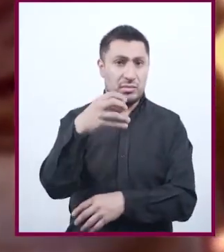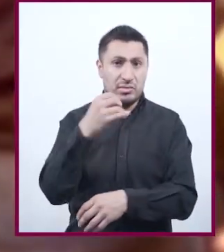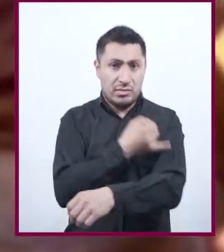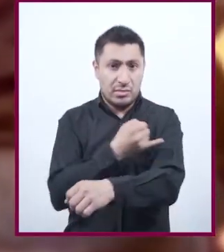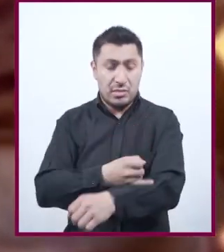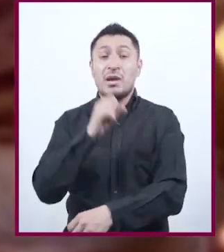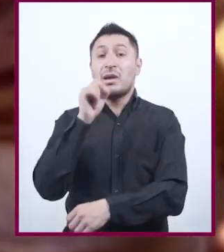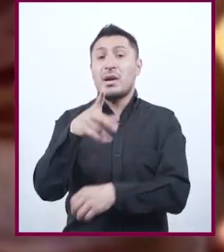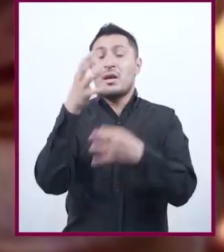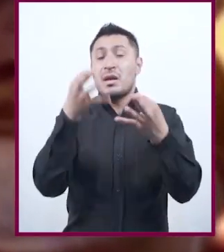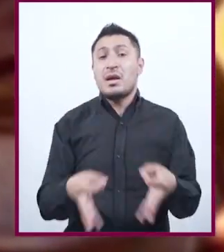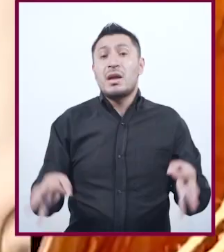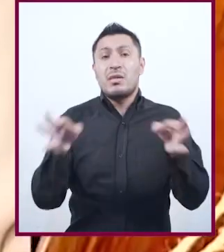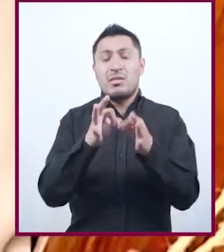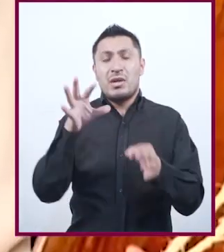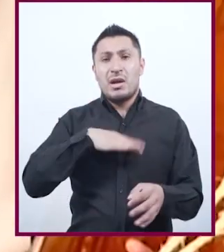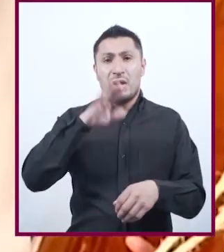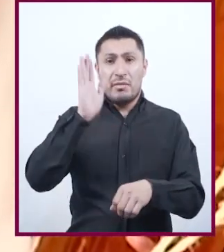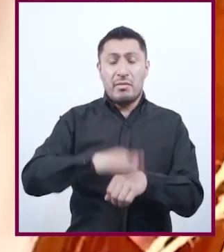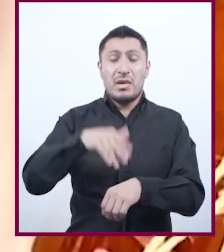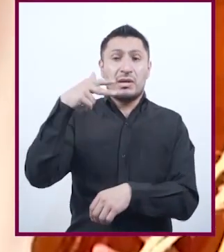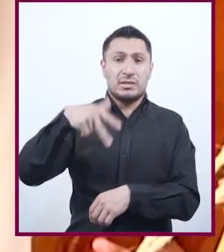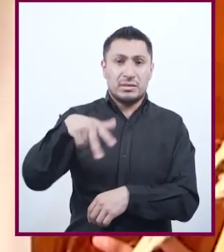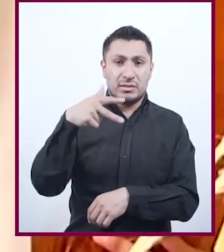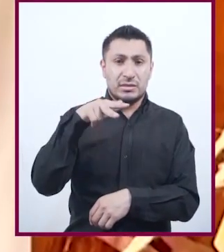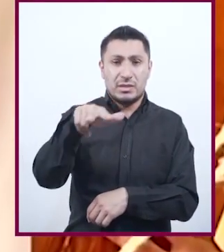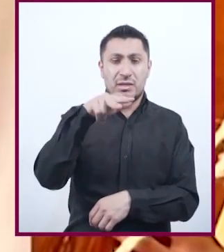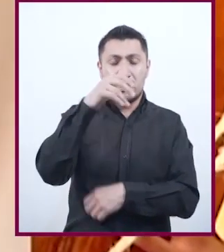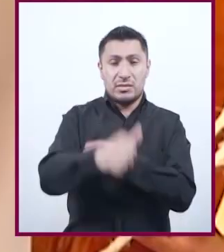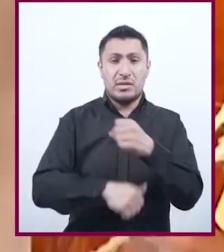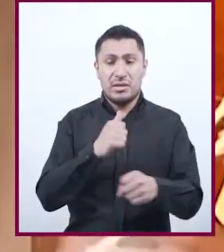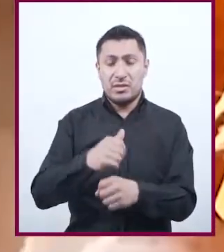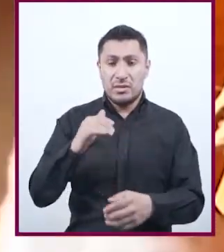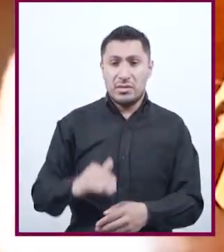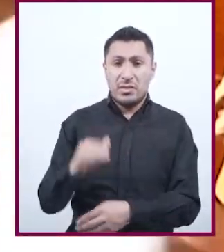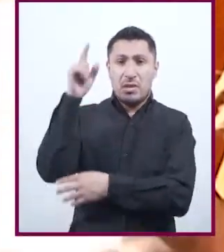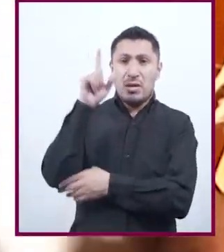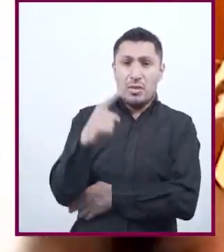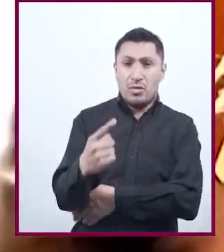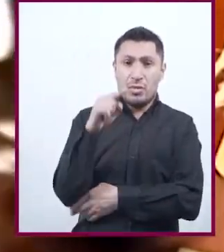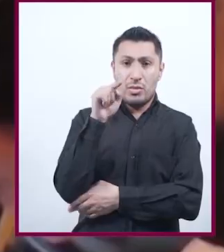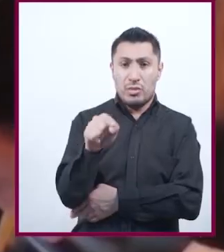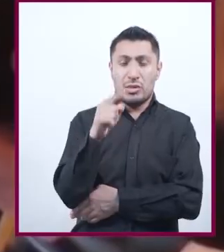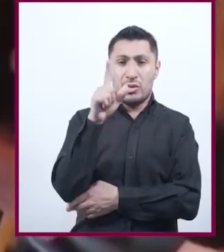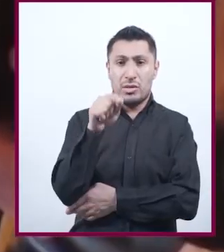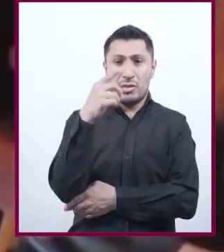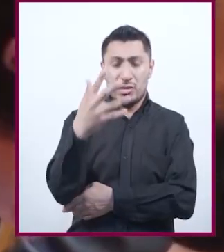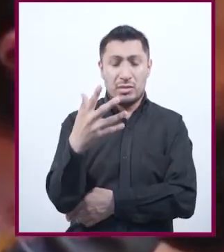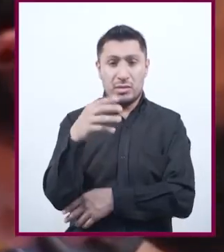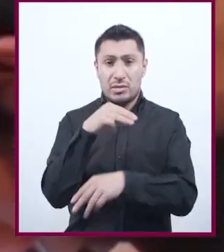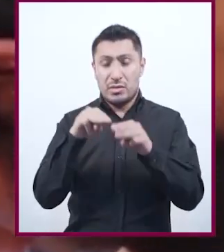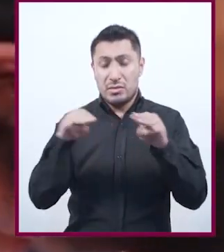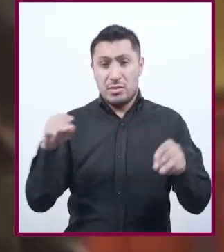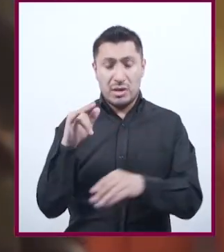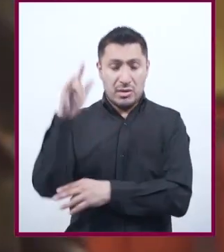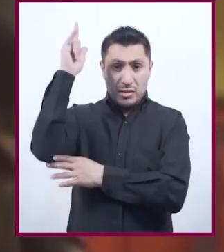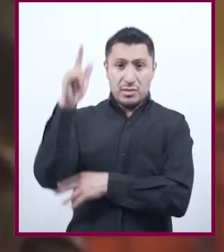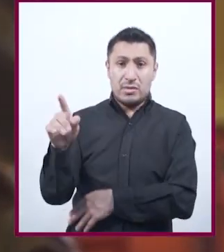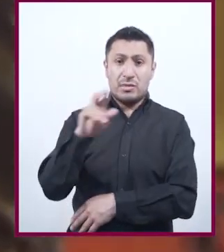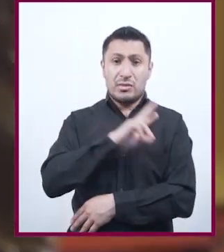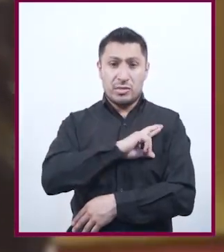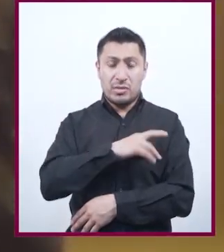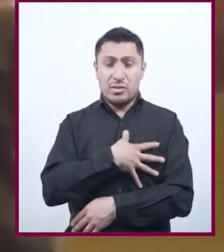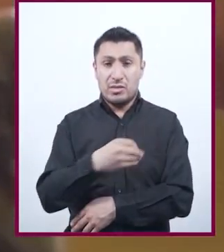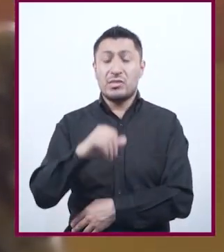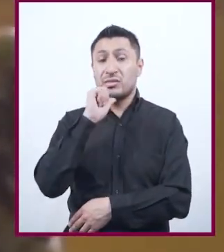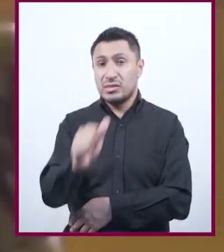18 años, medir por lo menos unos 75 metros, ser soltero y sin hijos. Asimismo, no contar con tatuajes ni